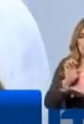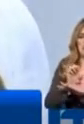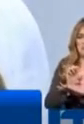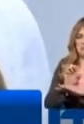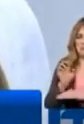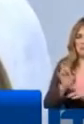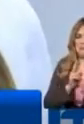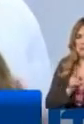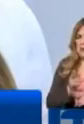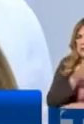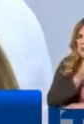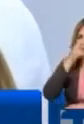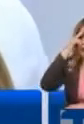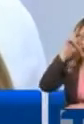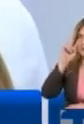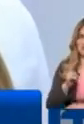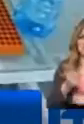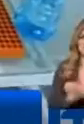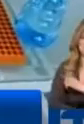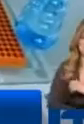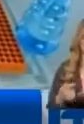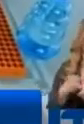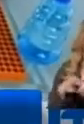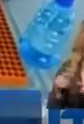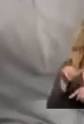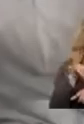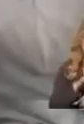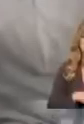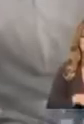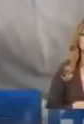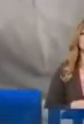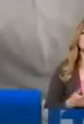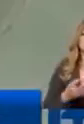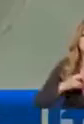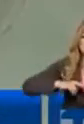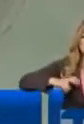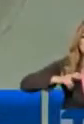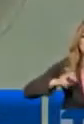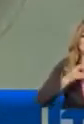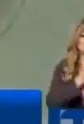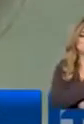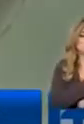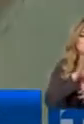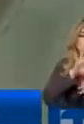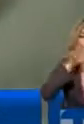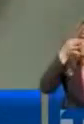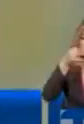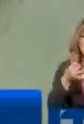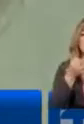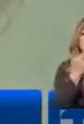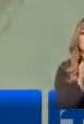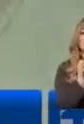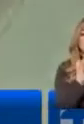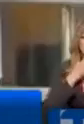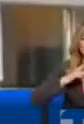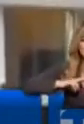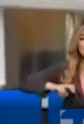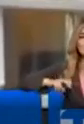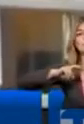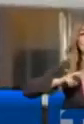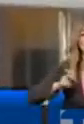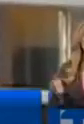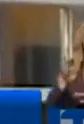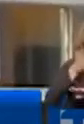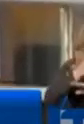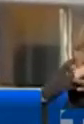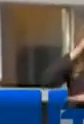criterio, ¿ok? Muchos países no lo tienen. En conclusión, la investigación de la UDLA confirma los resultados de una